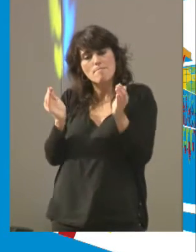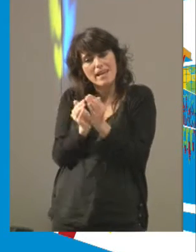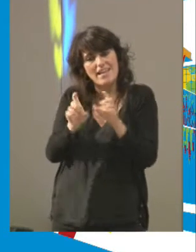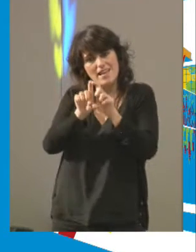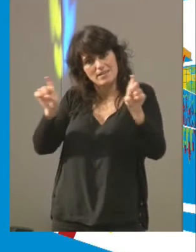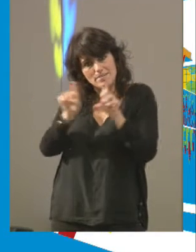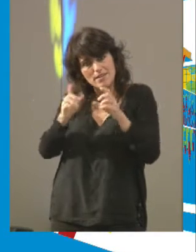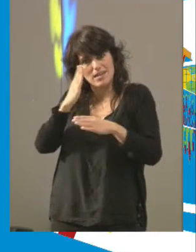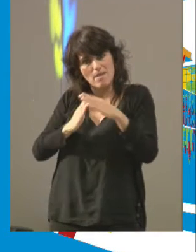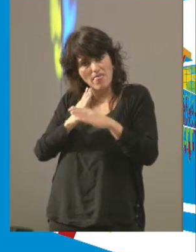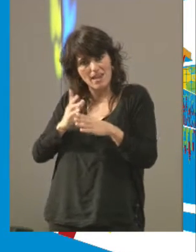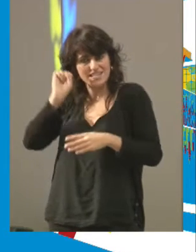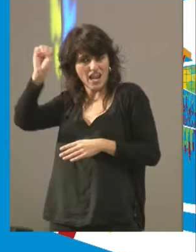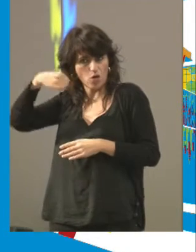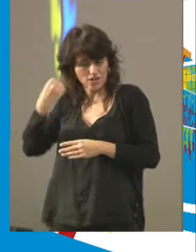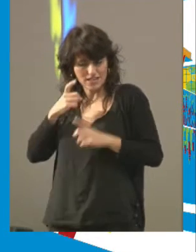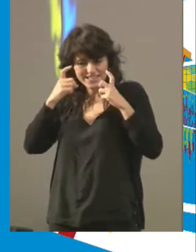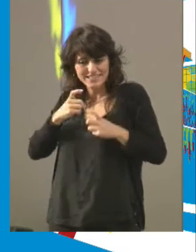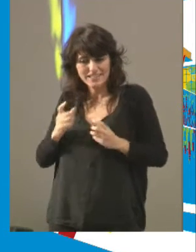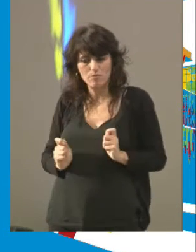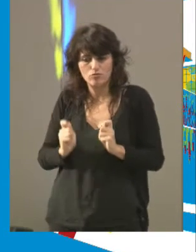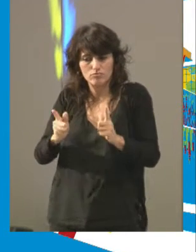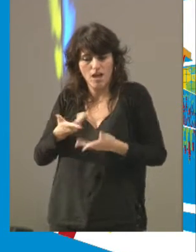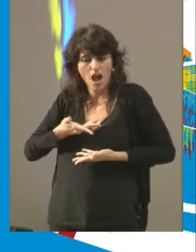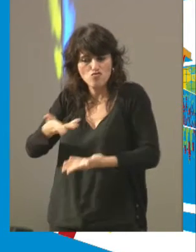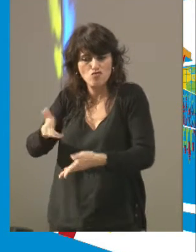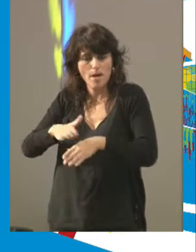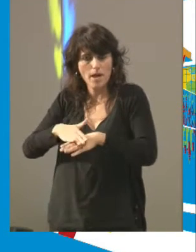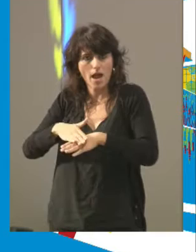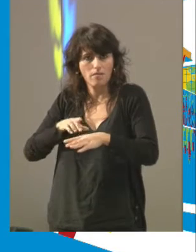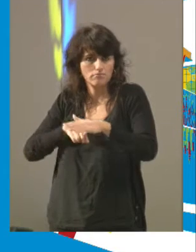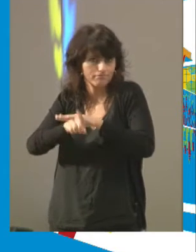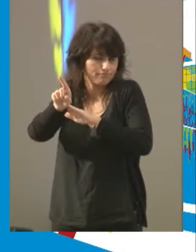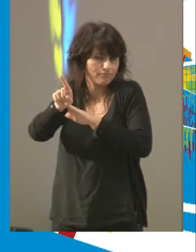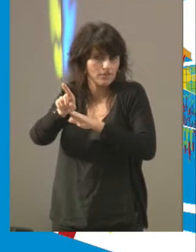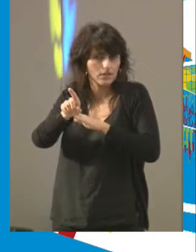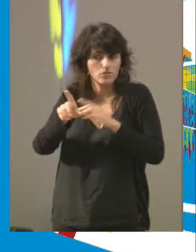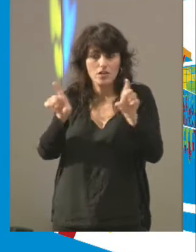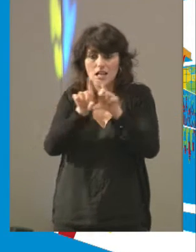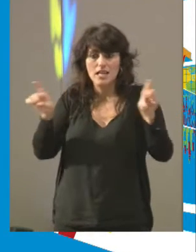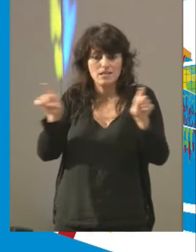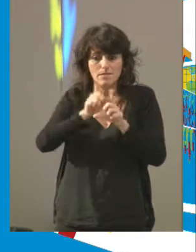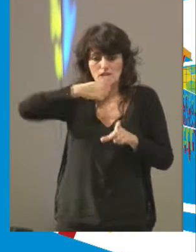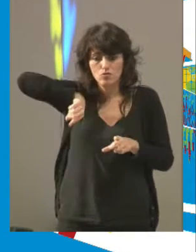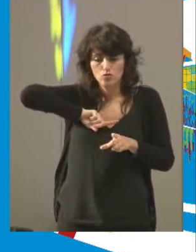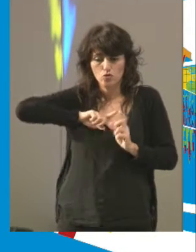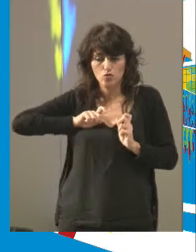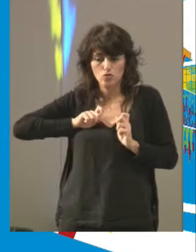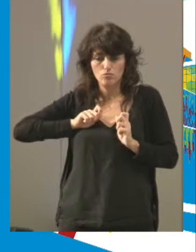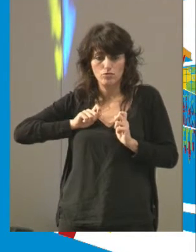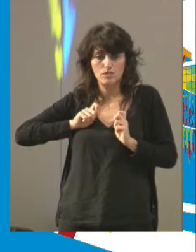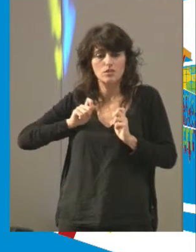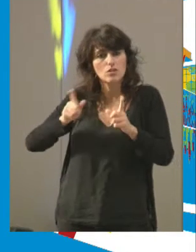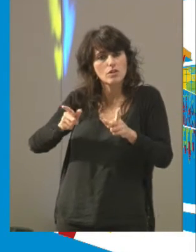y donde estamos intentando ayudarlas a desarrollar Y estas son unas pocas empresas que tenemos soluciones como